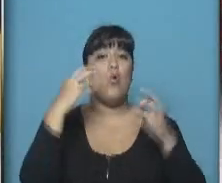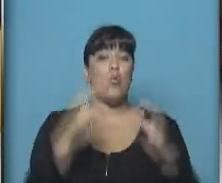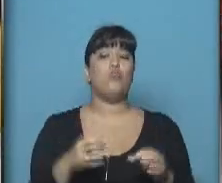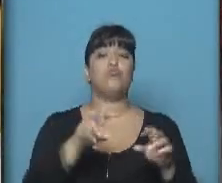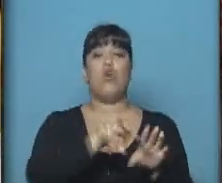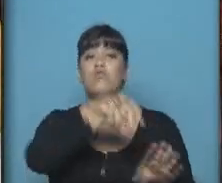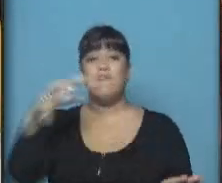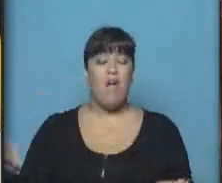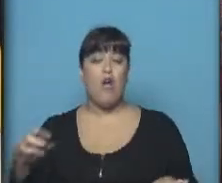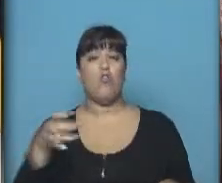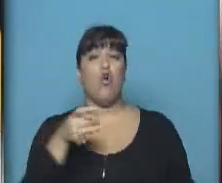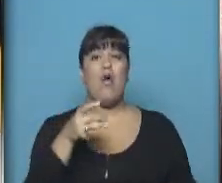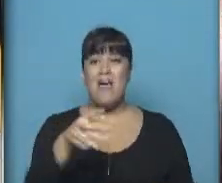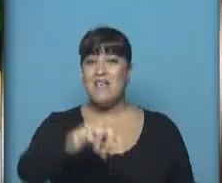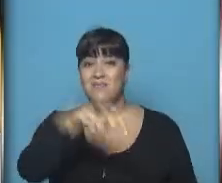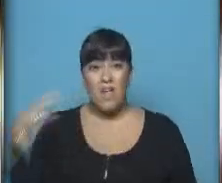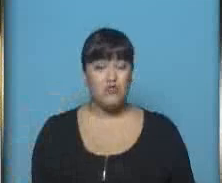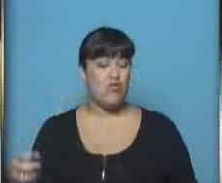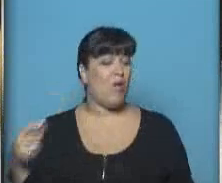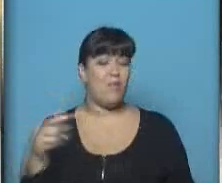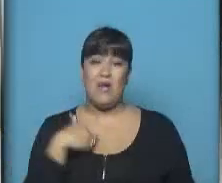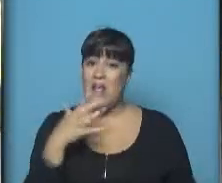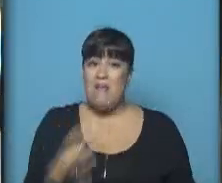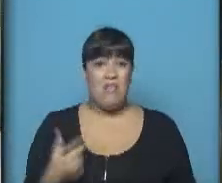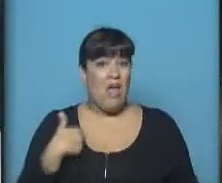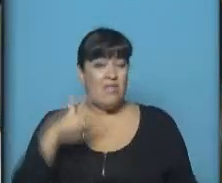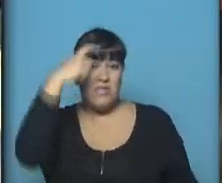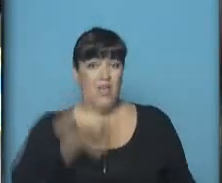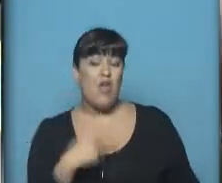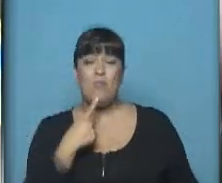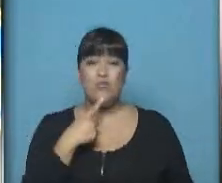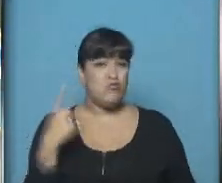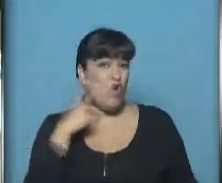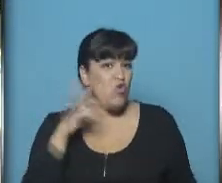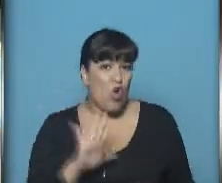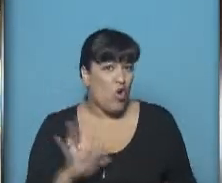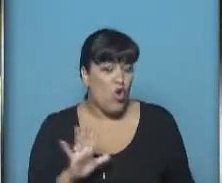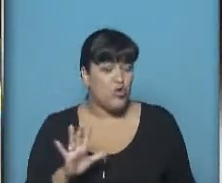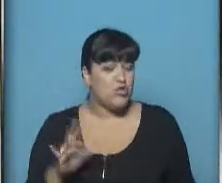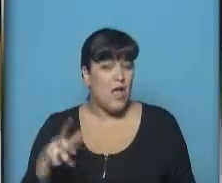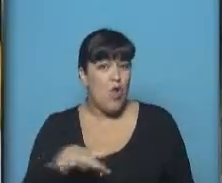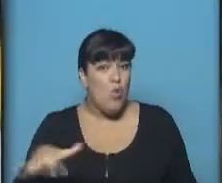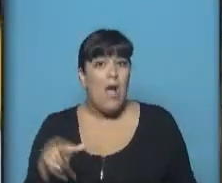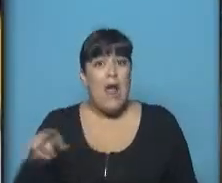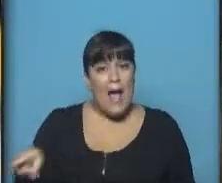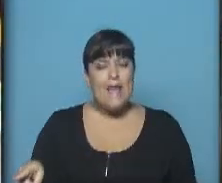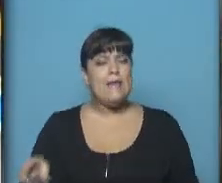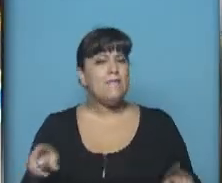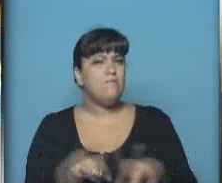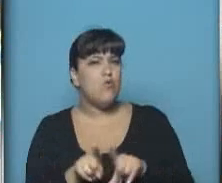Lo bajaron en una estación que no era, que no conocía. Y a partir de ahí empezó un